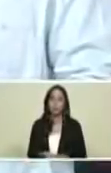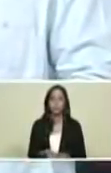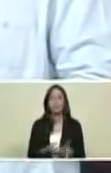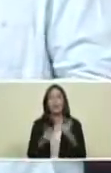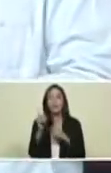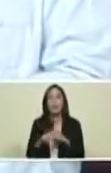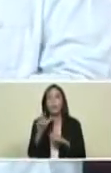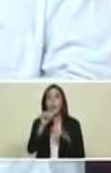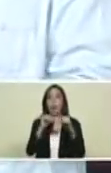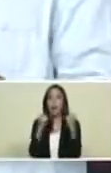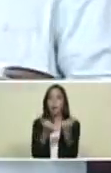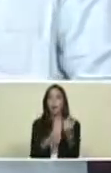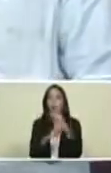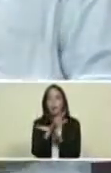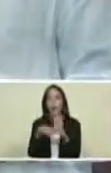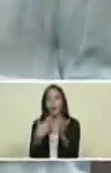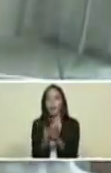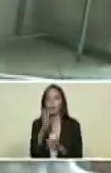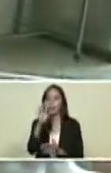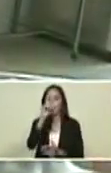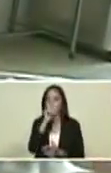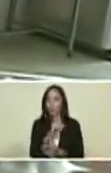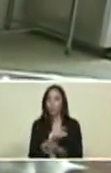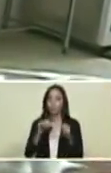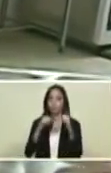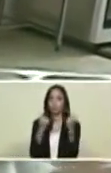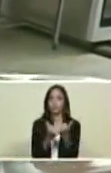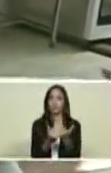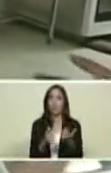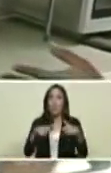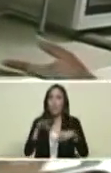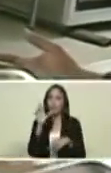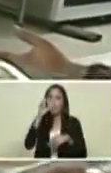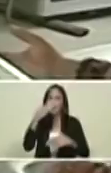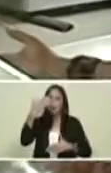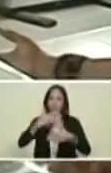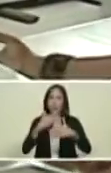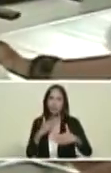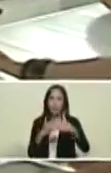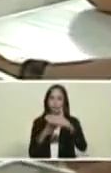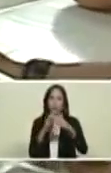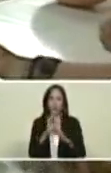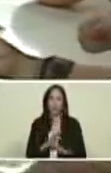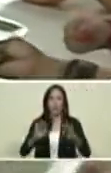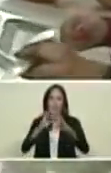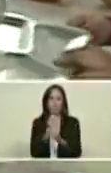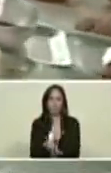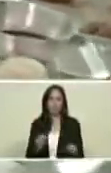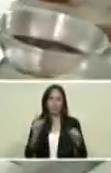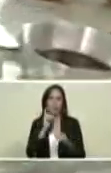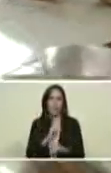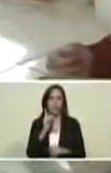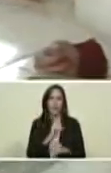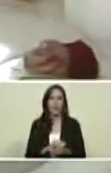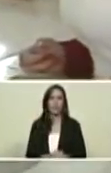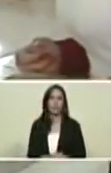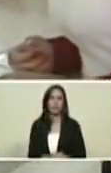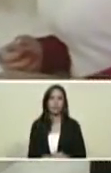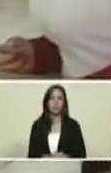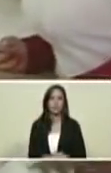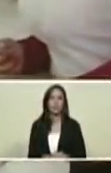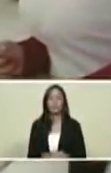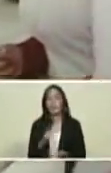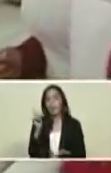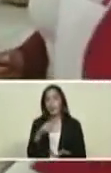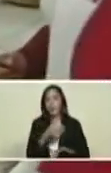3 a 4. Nosotros comencemos las clases. Este país no lo detiene nadie, profe. Nadie. Nadie. Y además de la lactancia materna, es